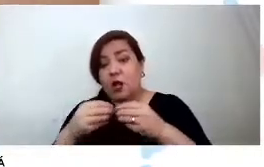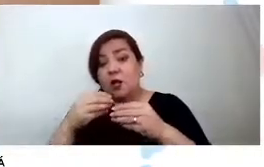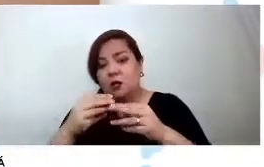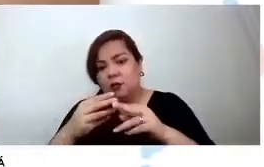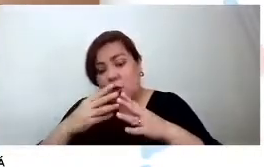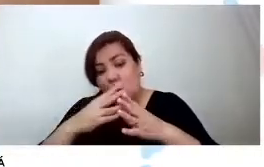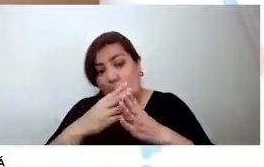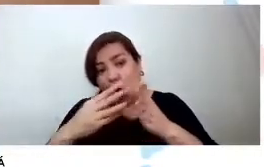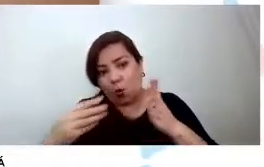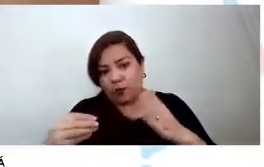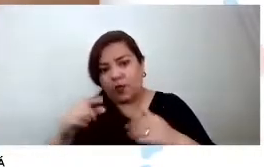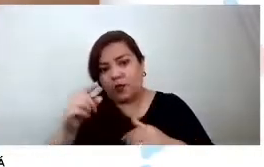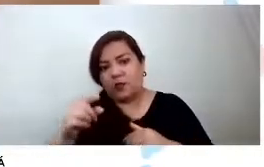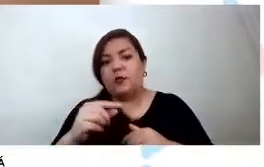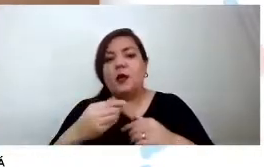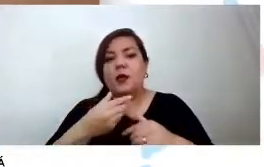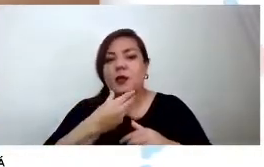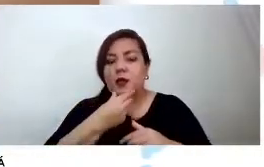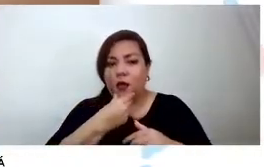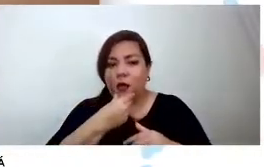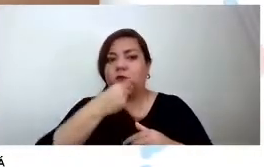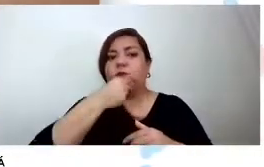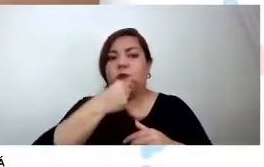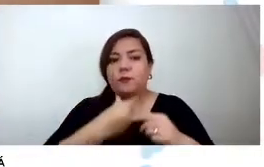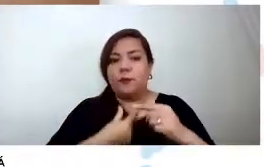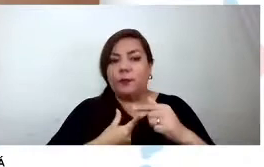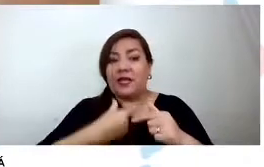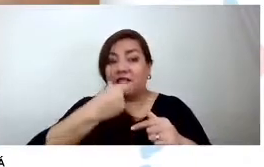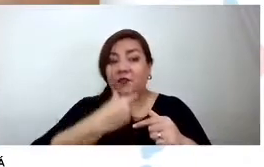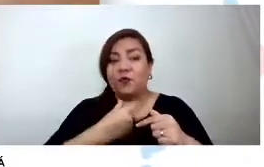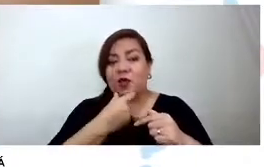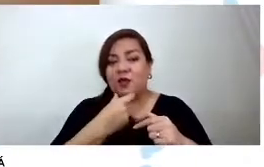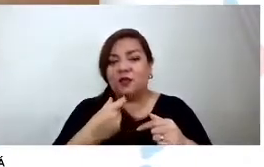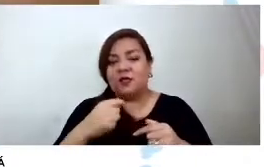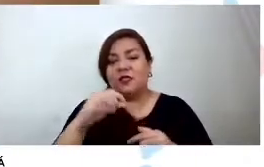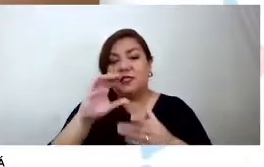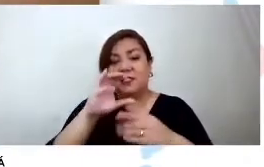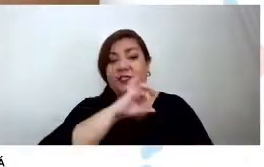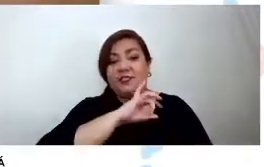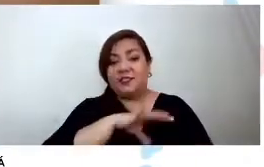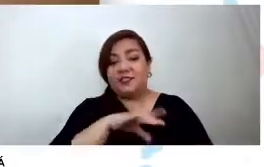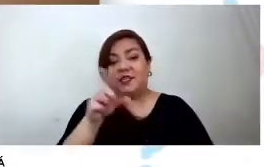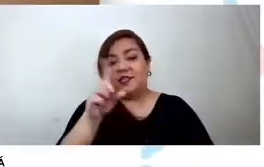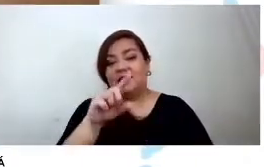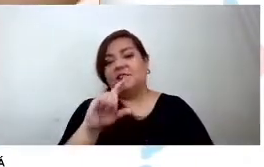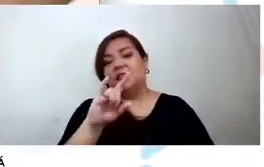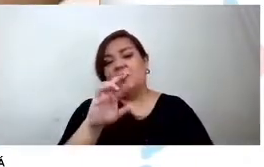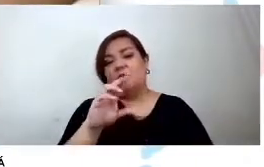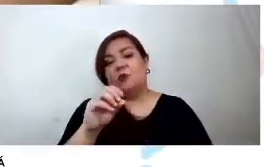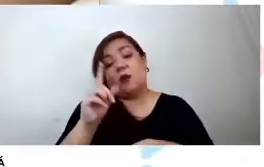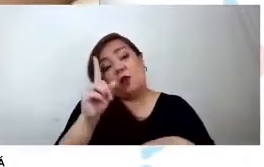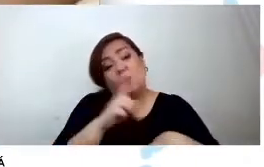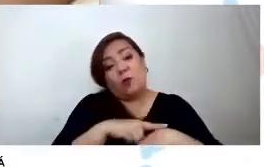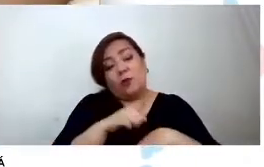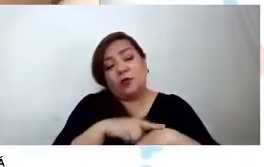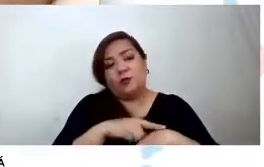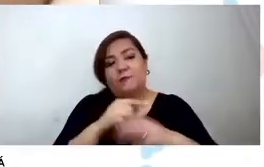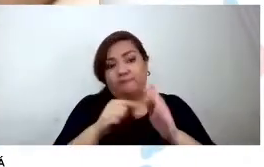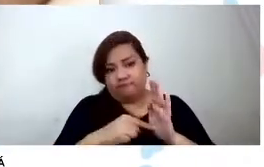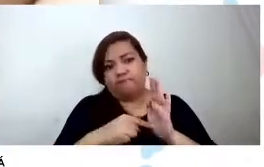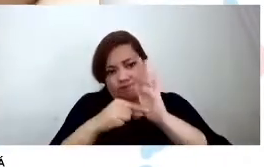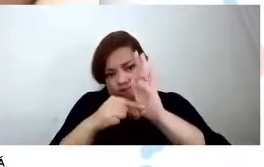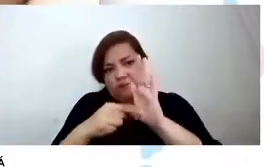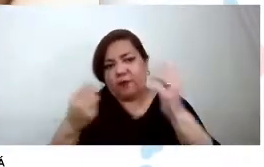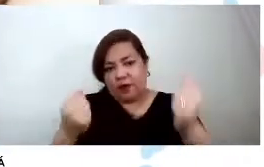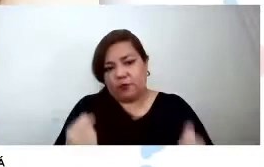una sección de la mandíbula del chilesaurio, que también en su momento va a estar en exposición. Lamentablemente por la pandemia